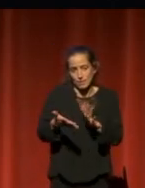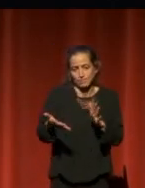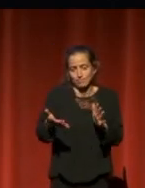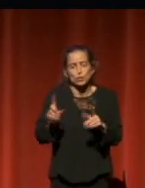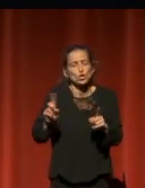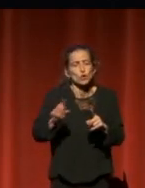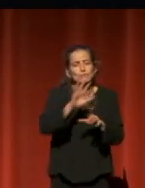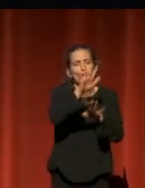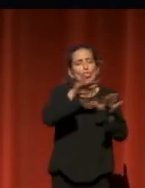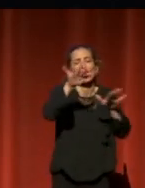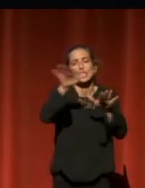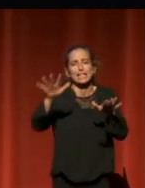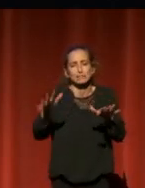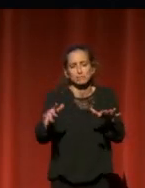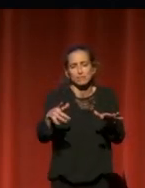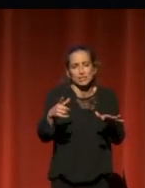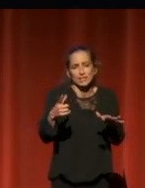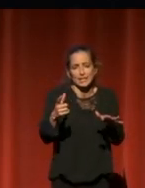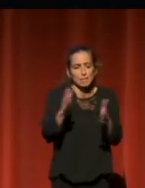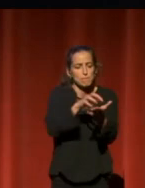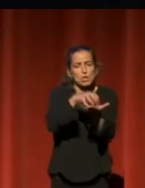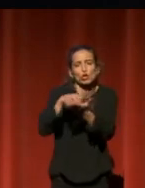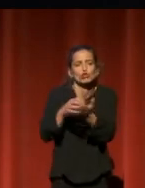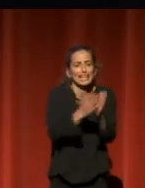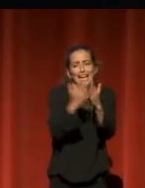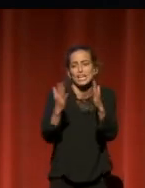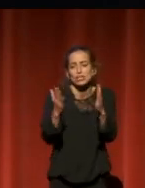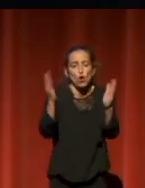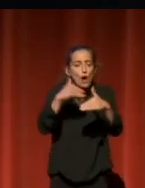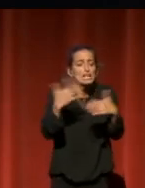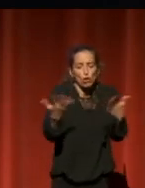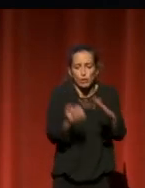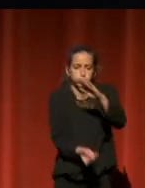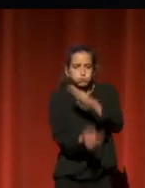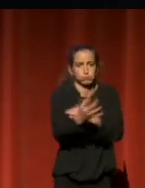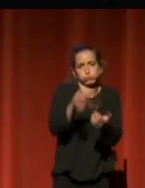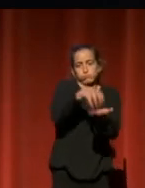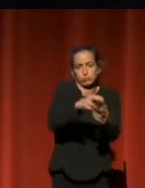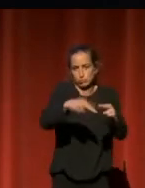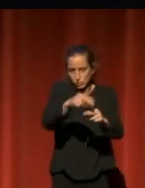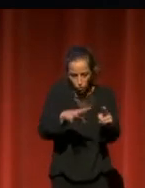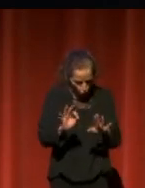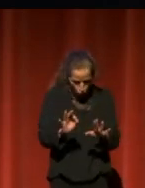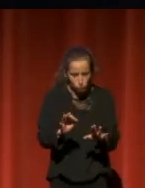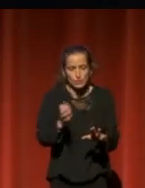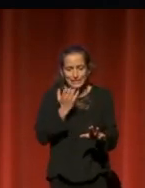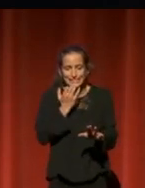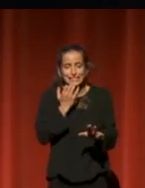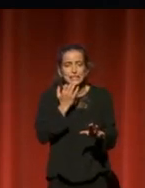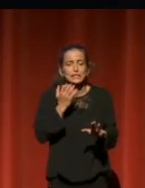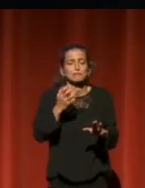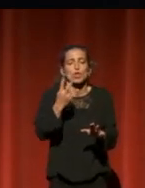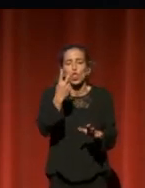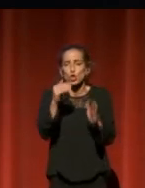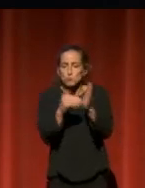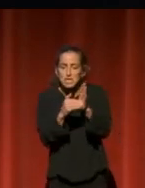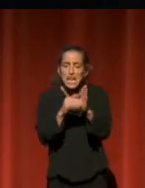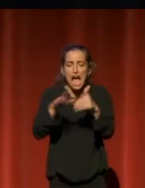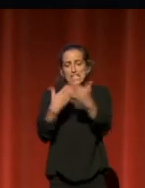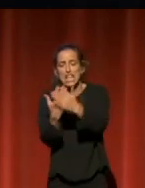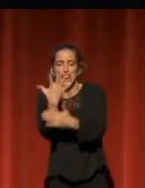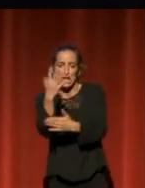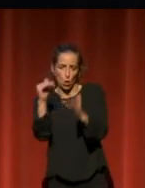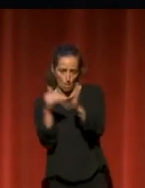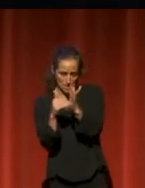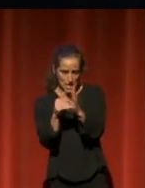biblioteca y a partir de ese momento van a tener esa obligación, sino que esos municipios que están en ese tramo entre 2.000 y 5.000 van